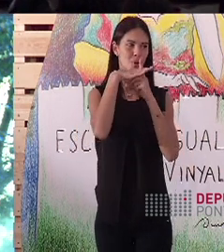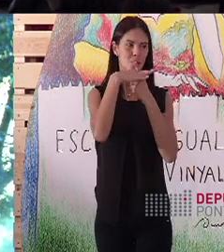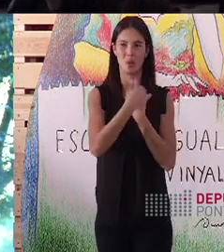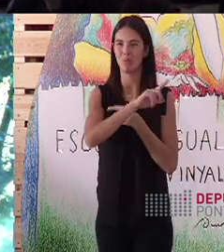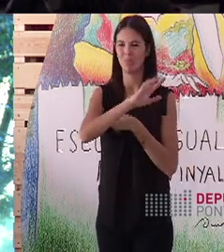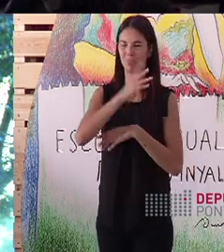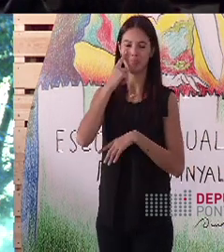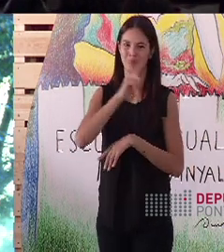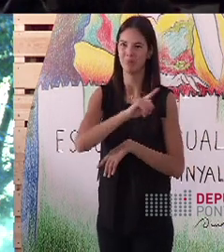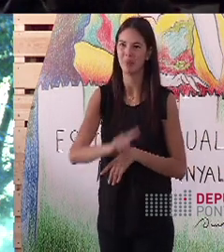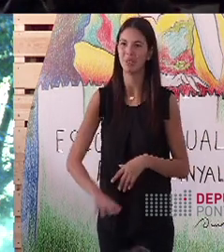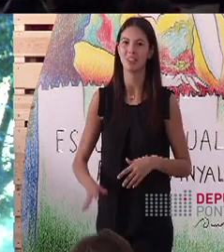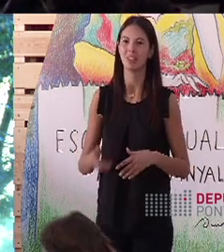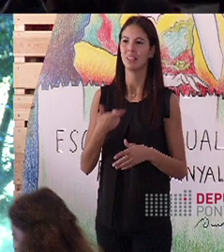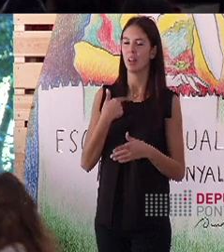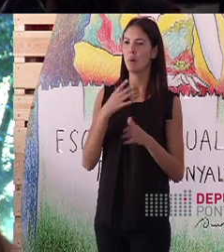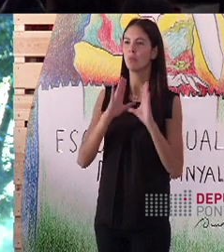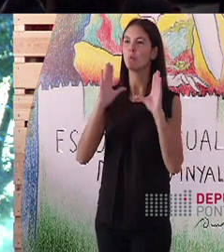lacra o mundo da prostitución.